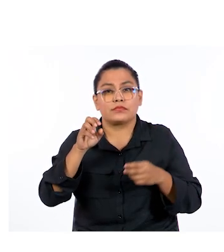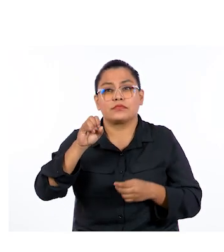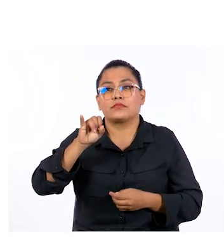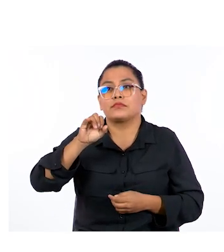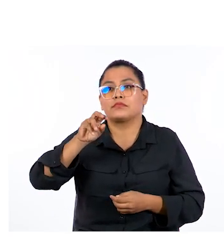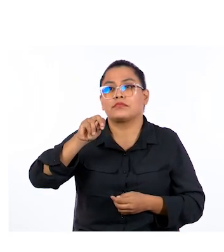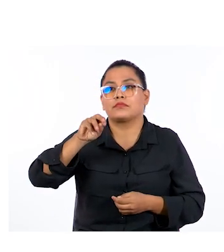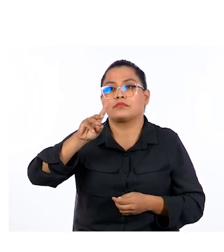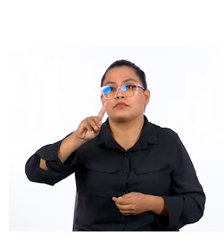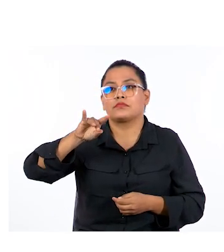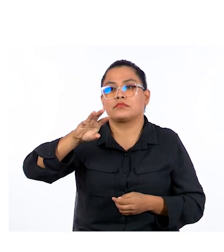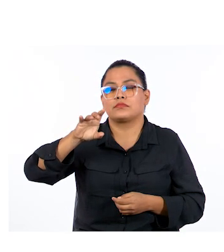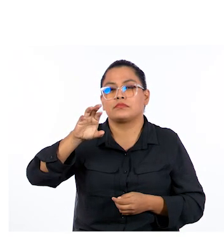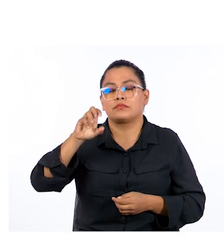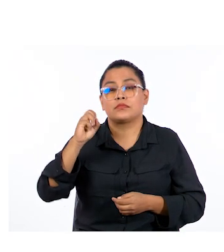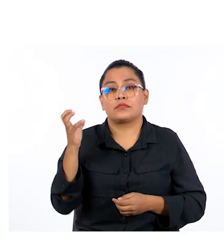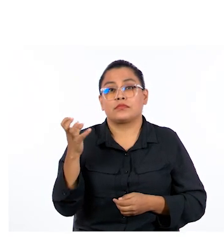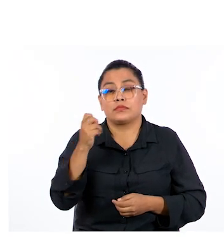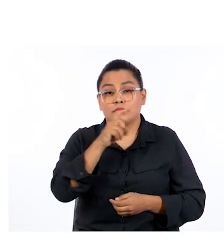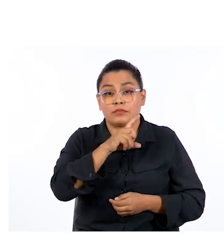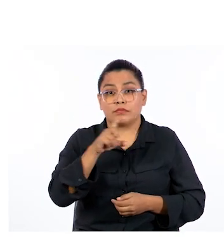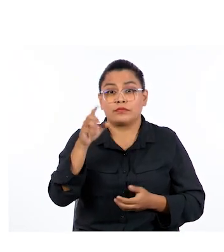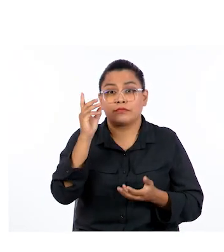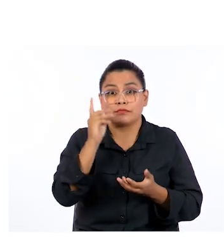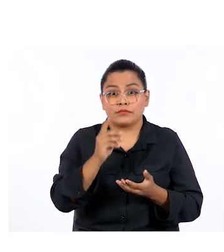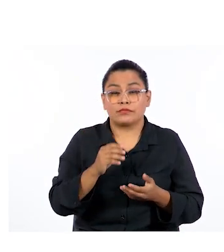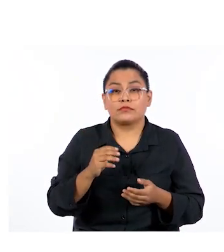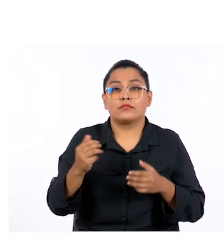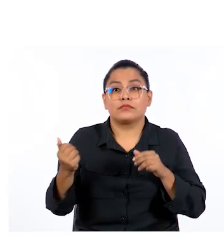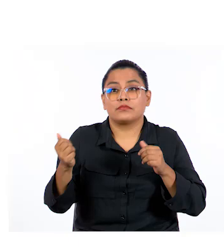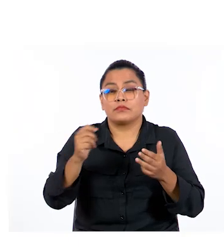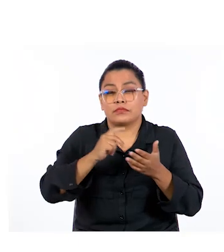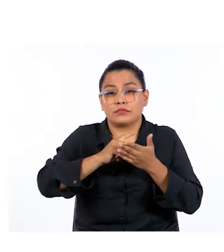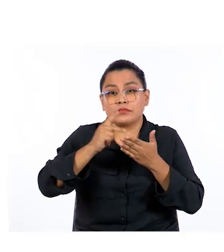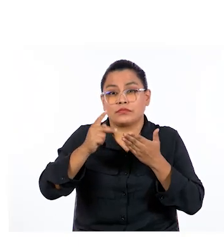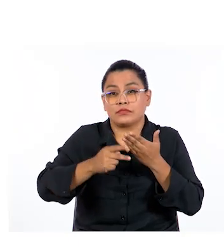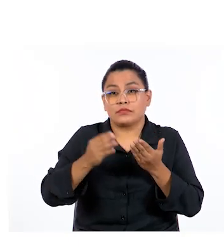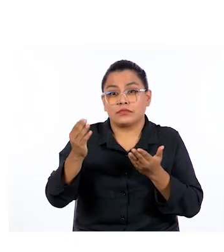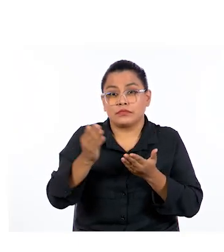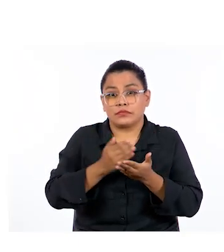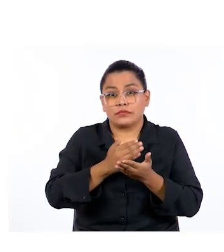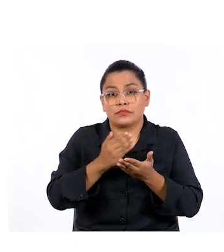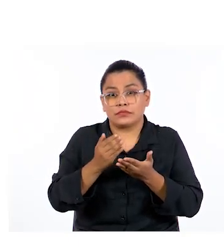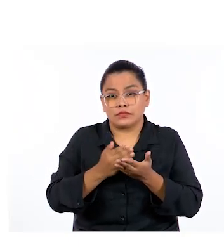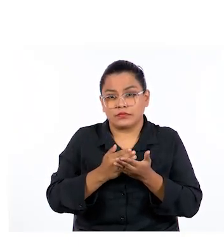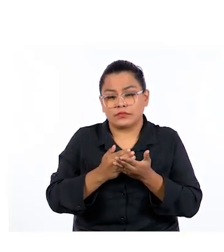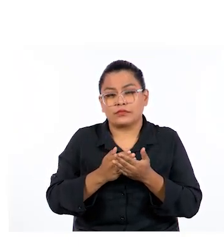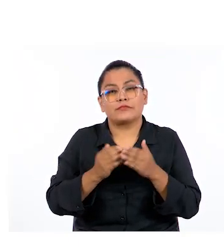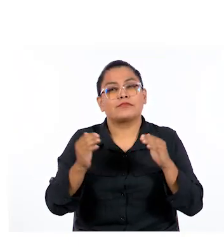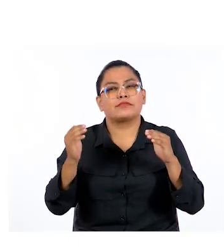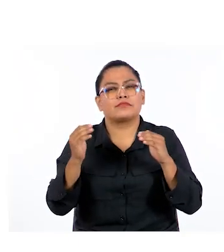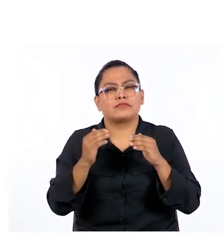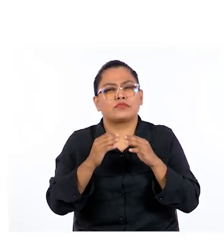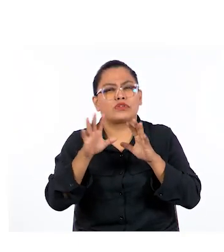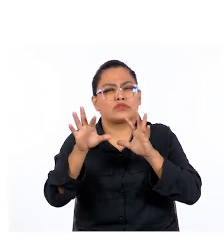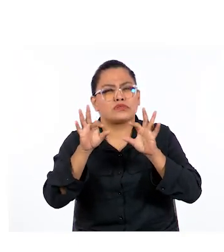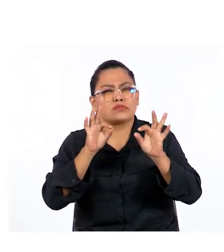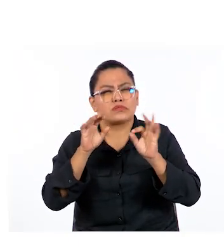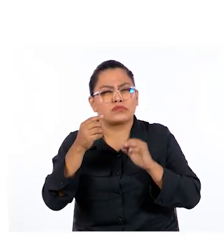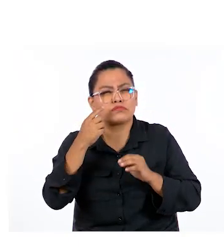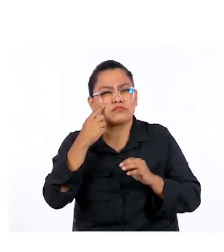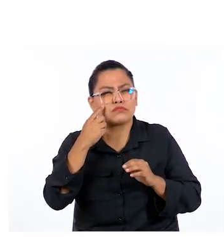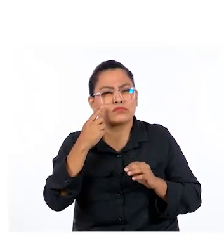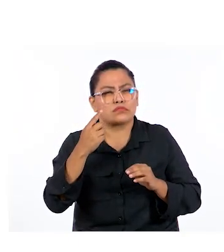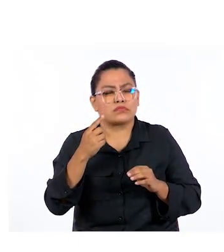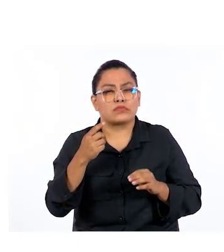didáctica según el programa de estudio. Además de estos indicadores, algunos aparecen destacados en negrita. Estos